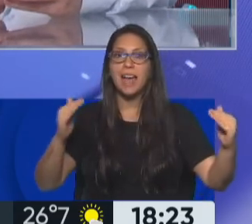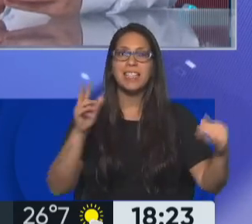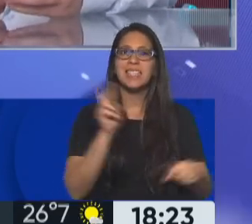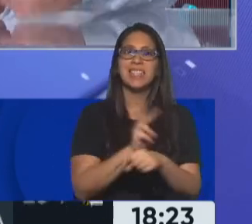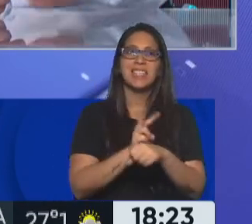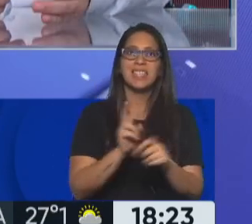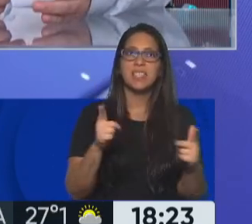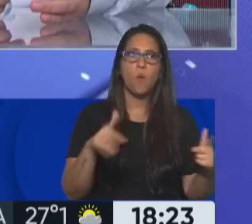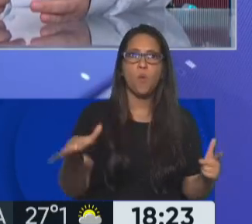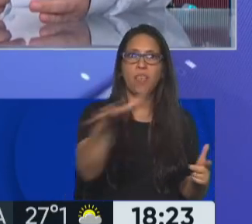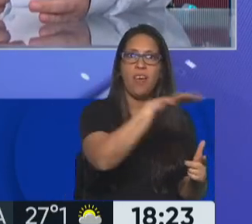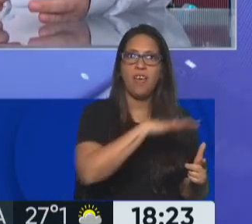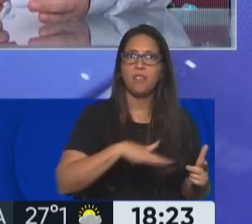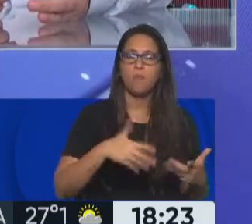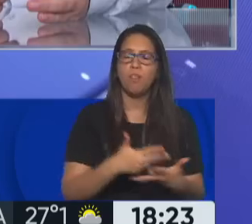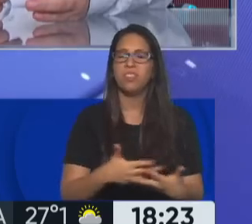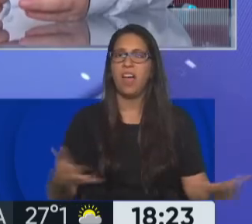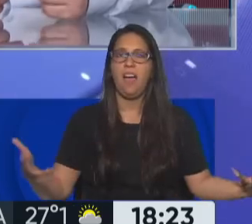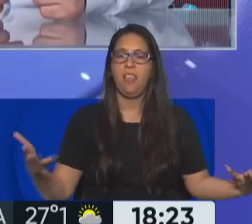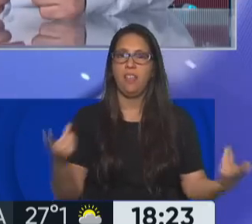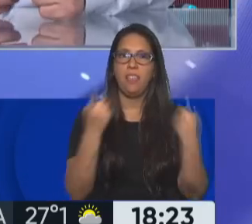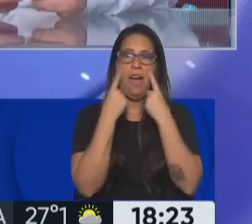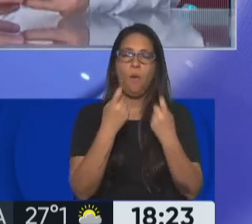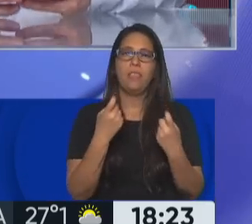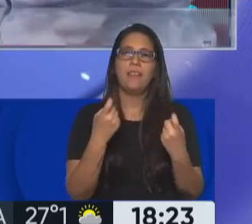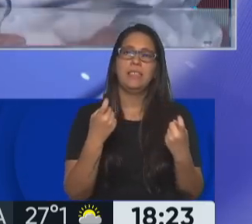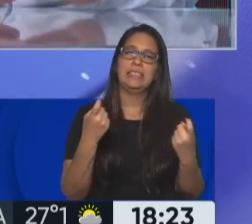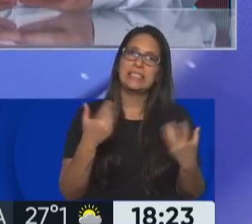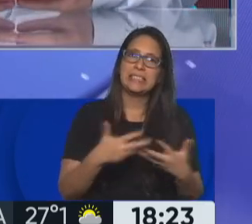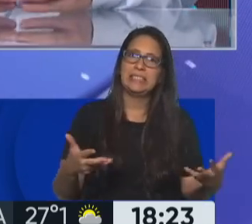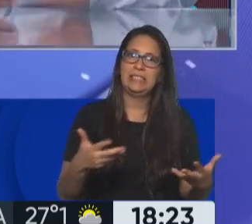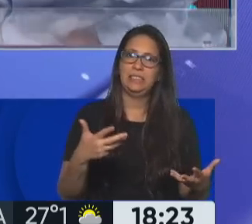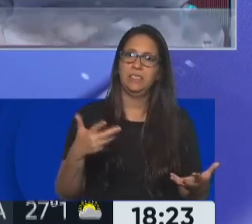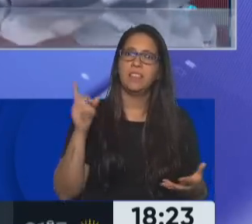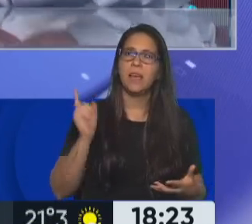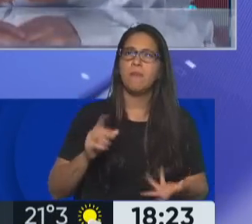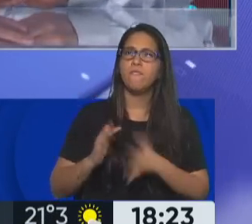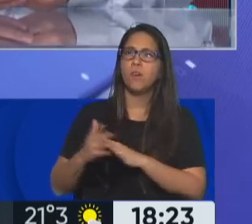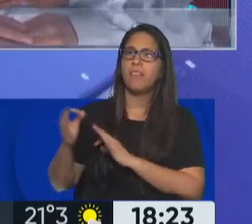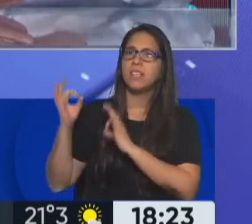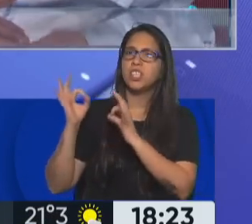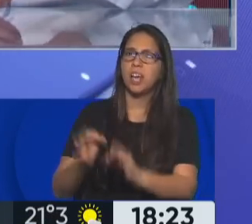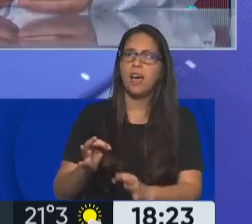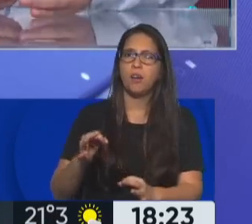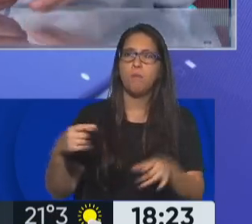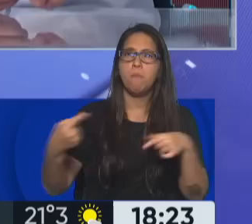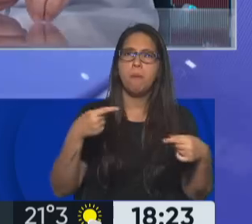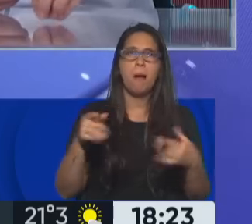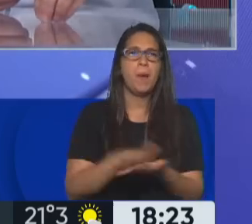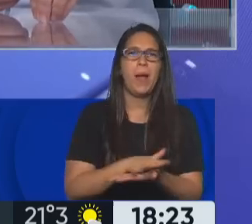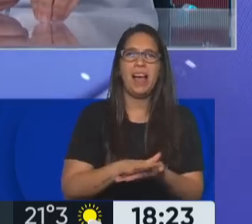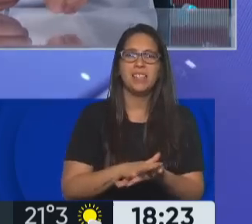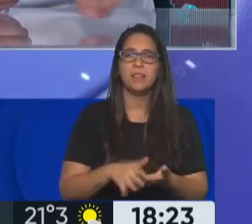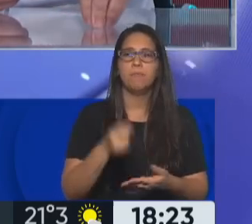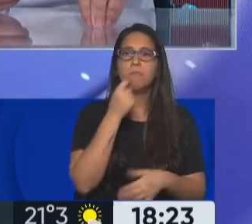atención suficiente o se la prestaron tardíamente. También por cómo llegaron. Creo que muchos de estos conflictos son estructurales. Digo, llegaron